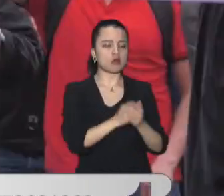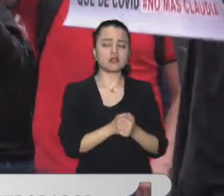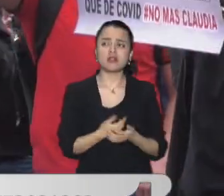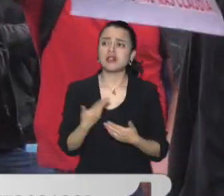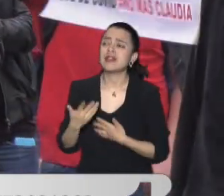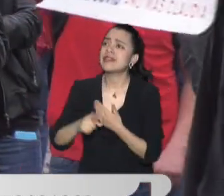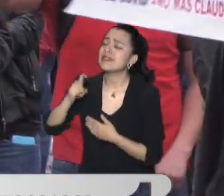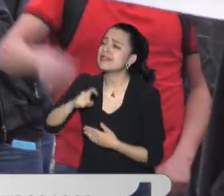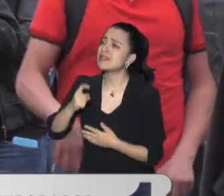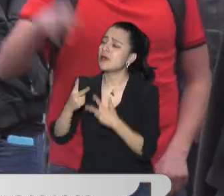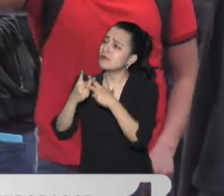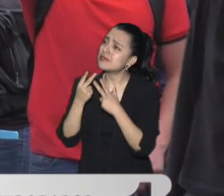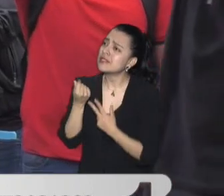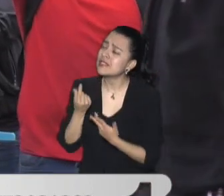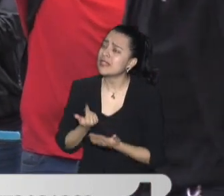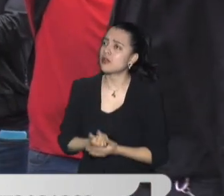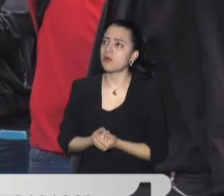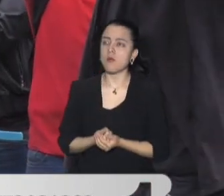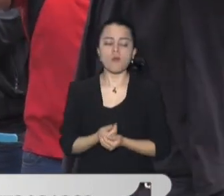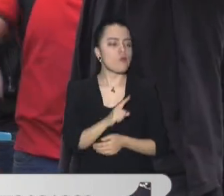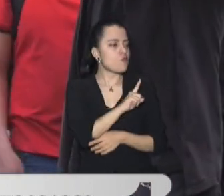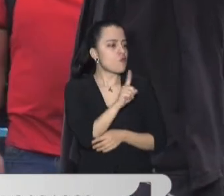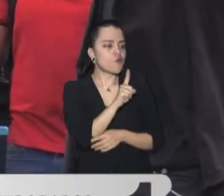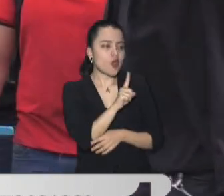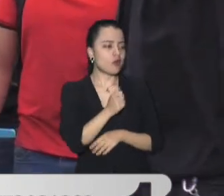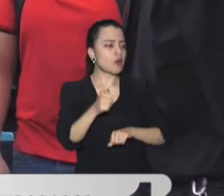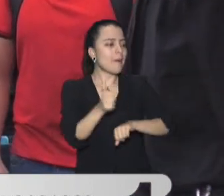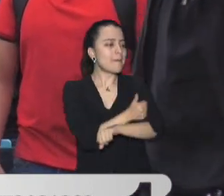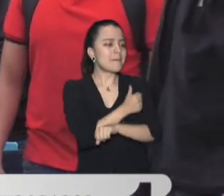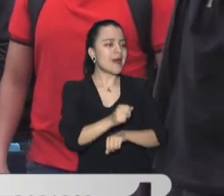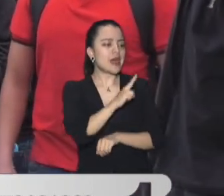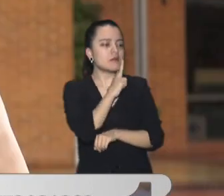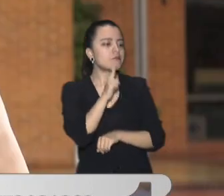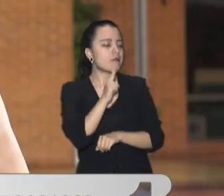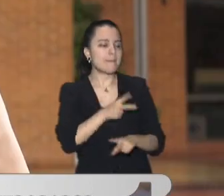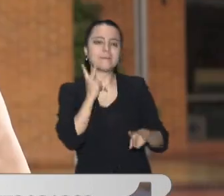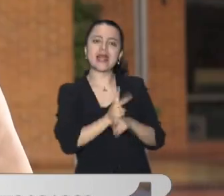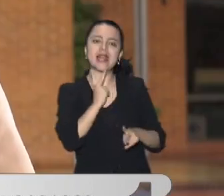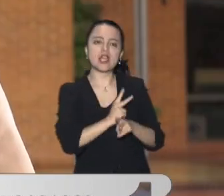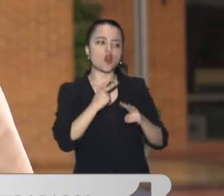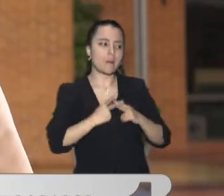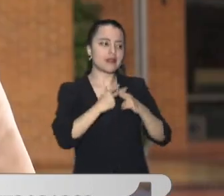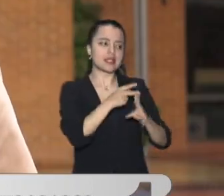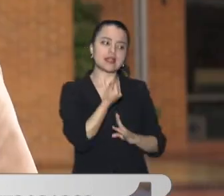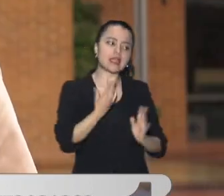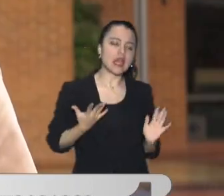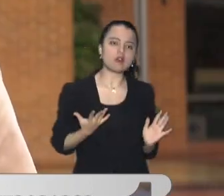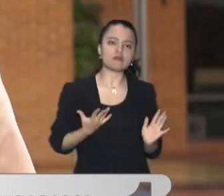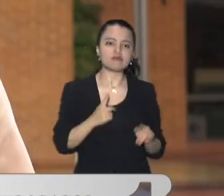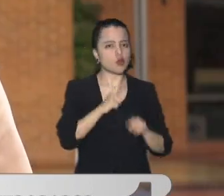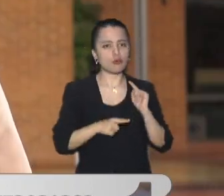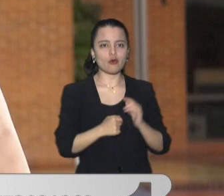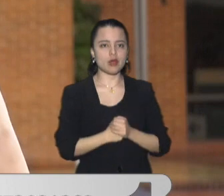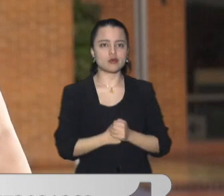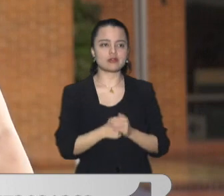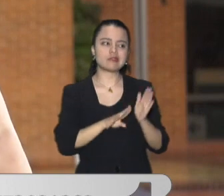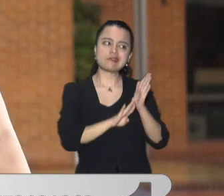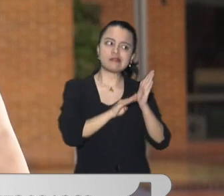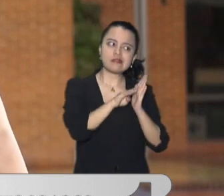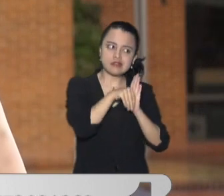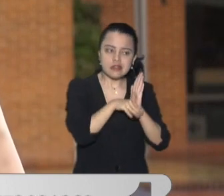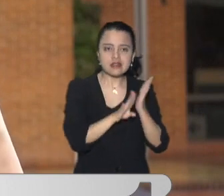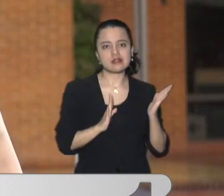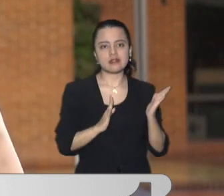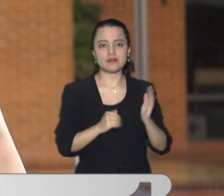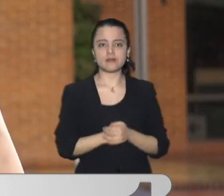tienen estigmatizados como un gremio de alto riesgo. En otras noticias, hoy a las 5:05